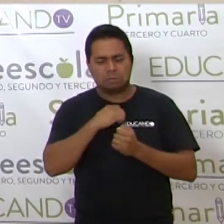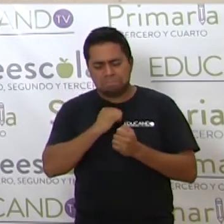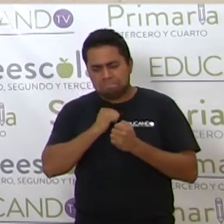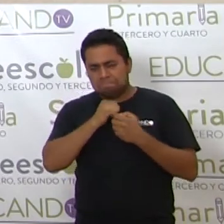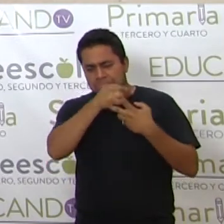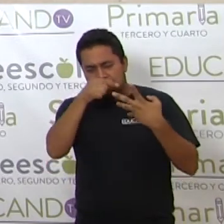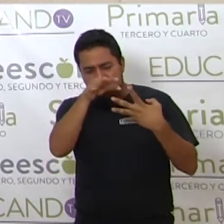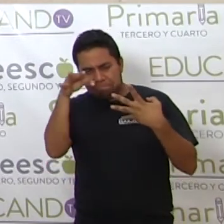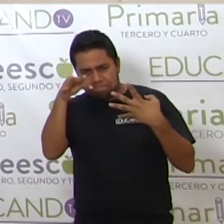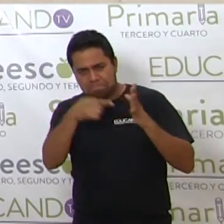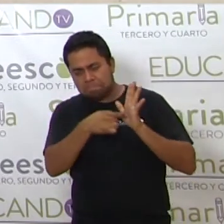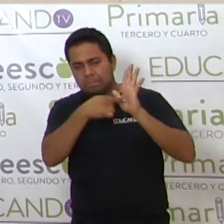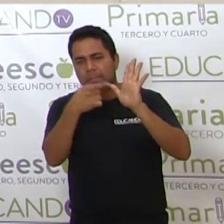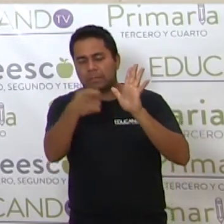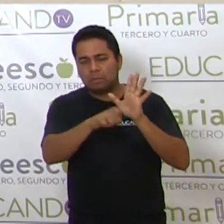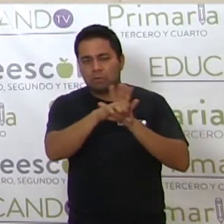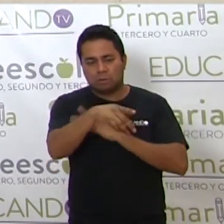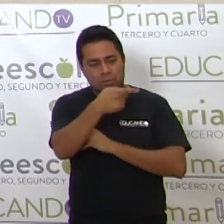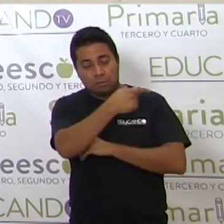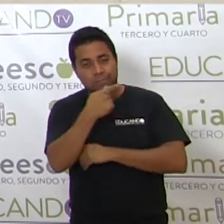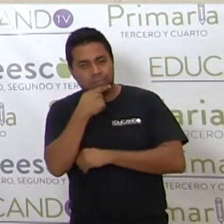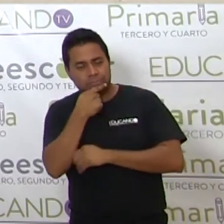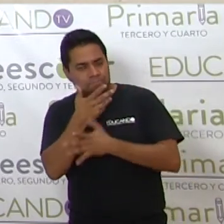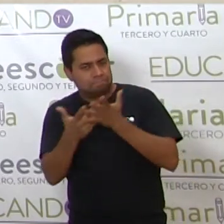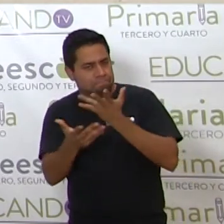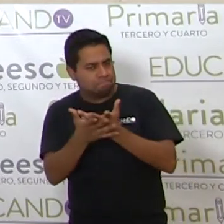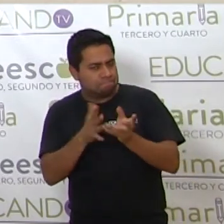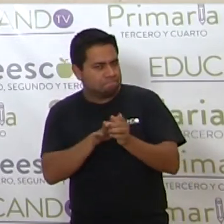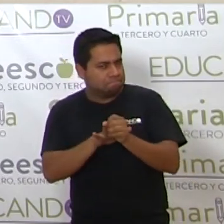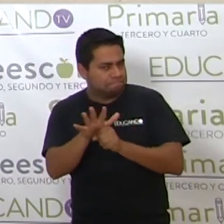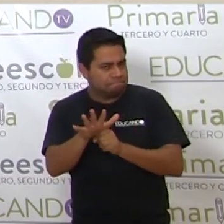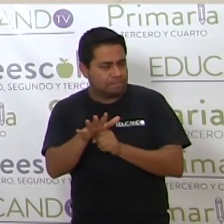por ejemplo que está haciendo este niño